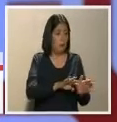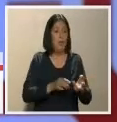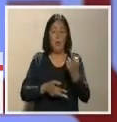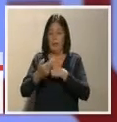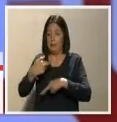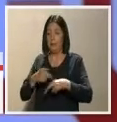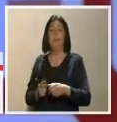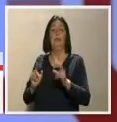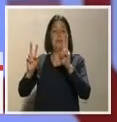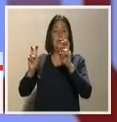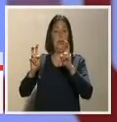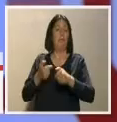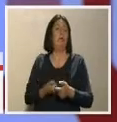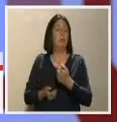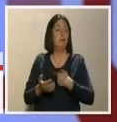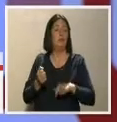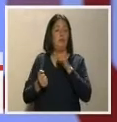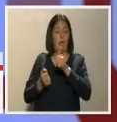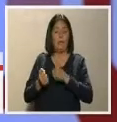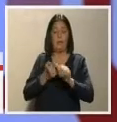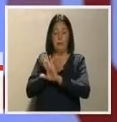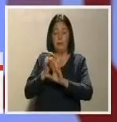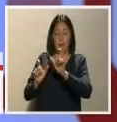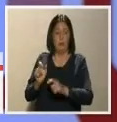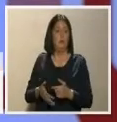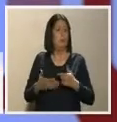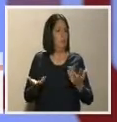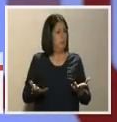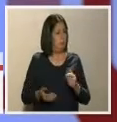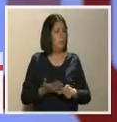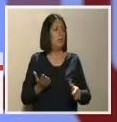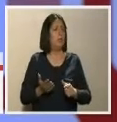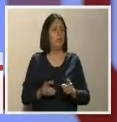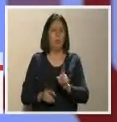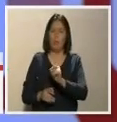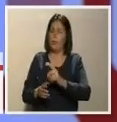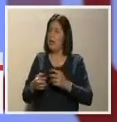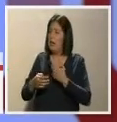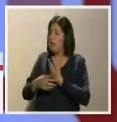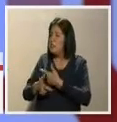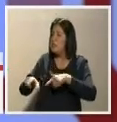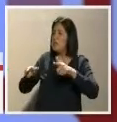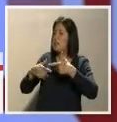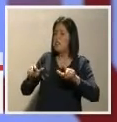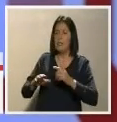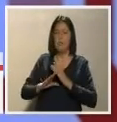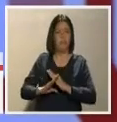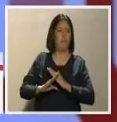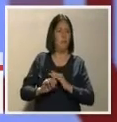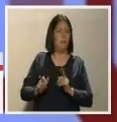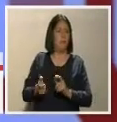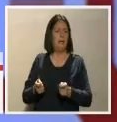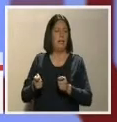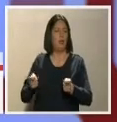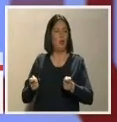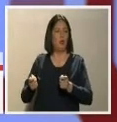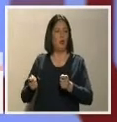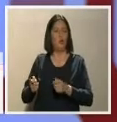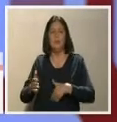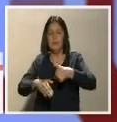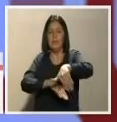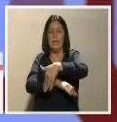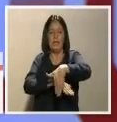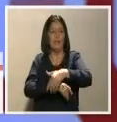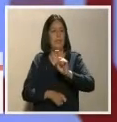seguridad. Vamos a acabar, por supuesto, con la impunidad para recuperar la tranquilidad. Para retomar el control de las calles